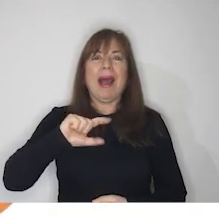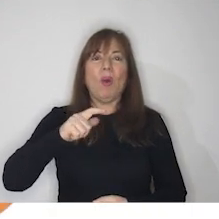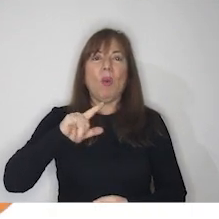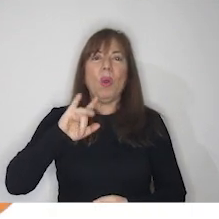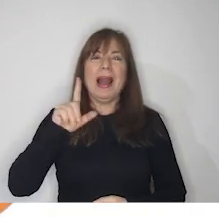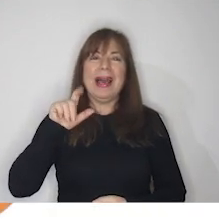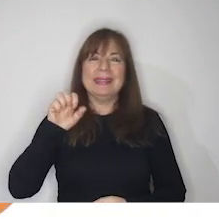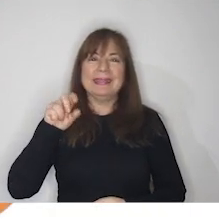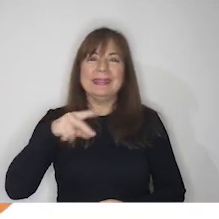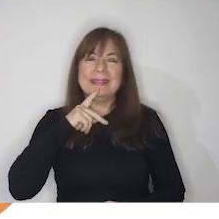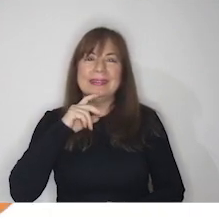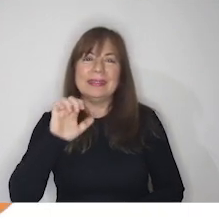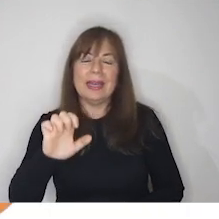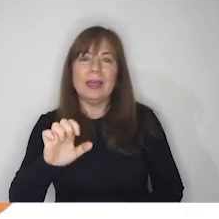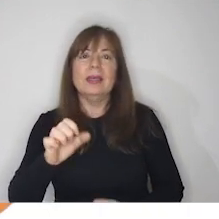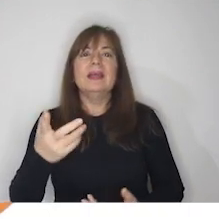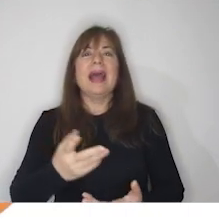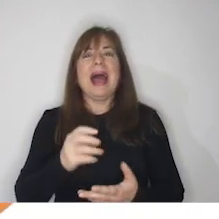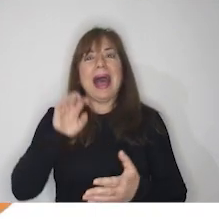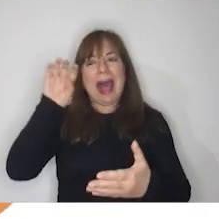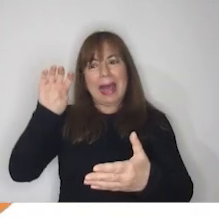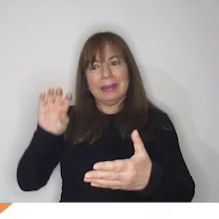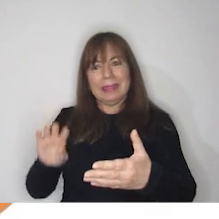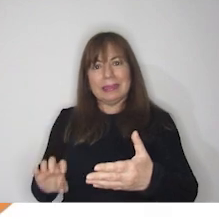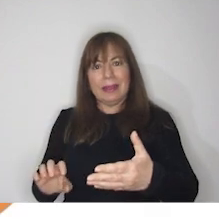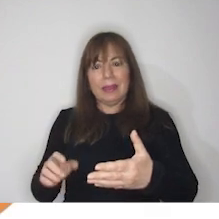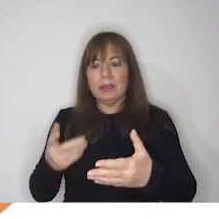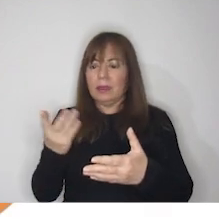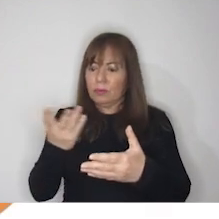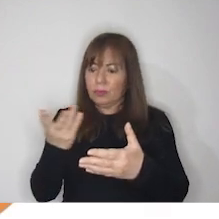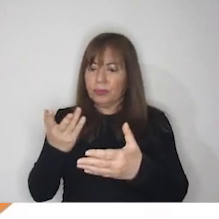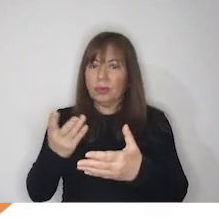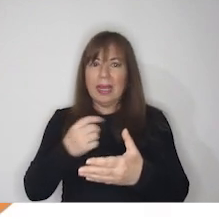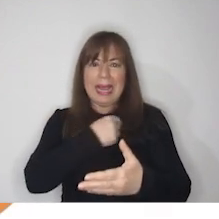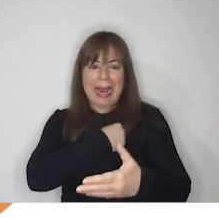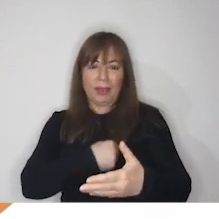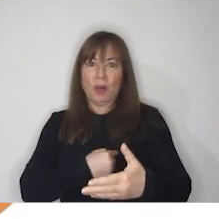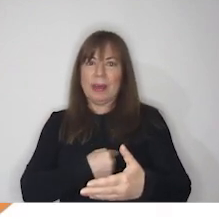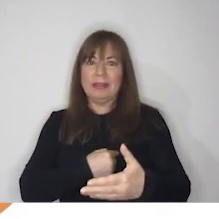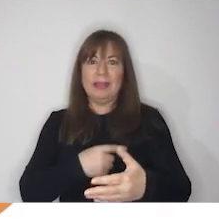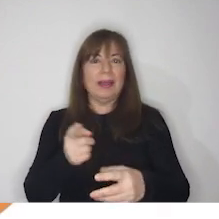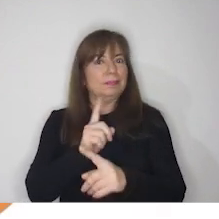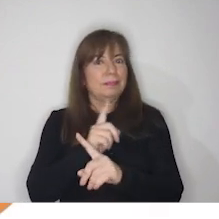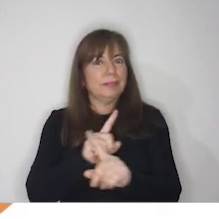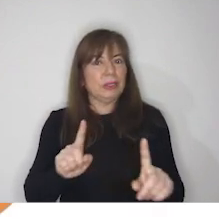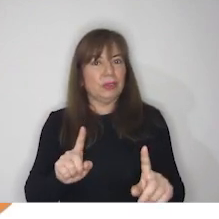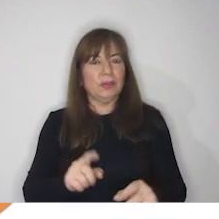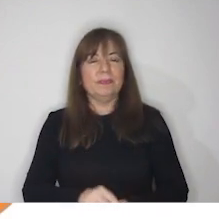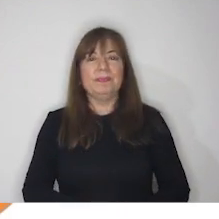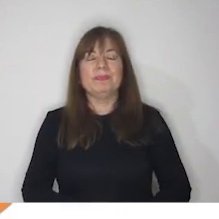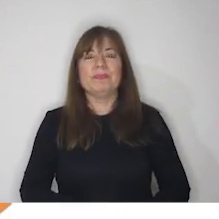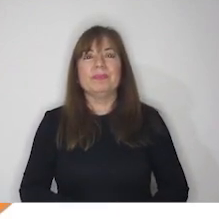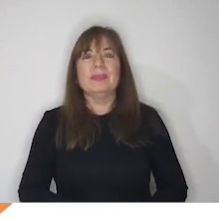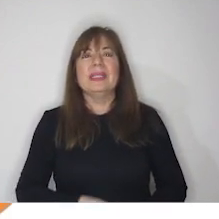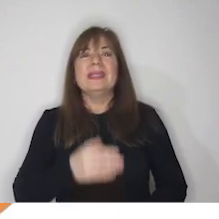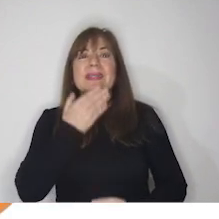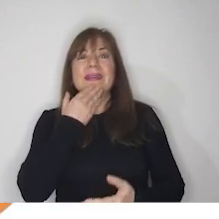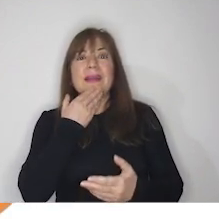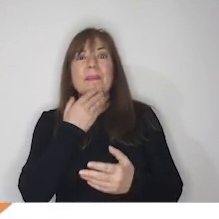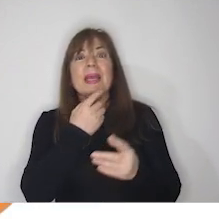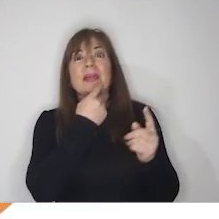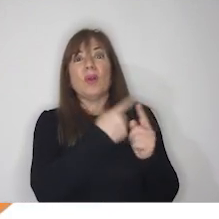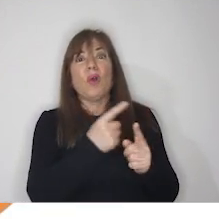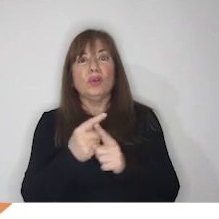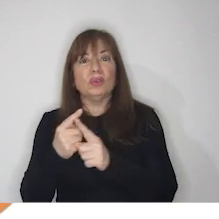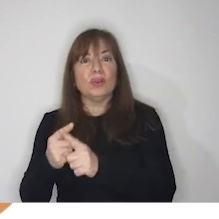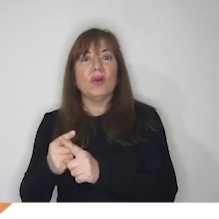que habitualmente toman. Anticoagulantes son pacientes que deben usar anticoagulantes o personas con antecedentes de